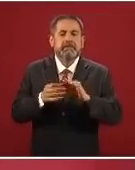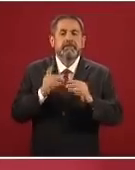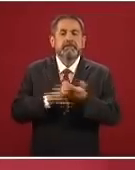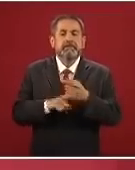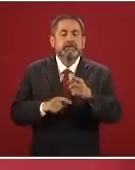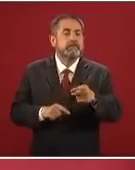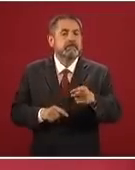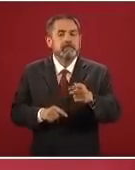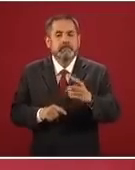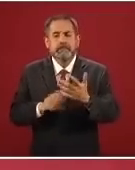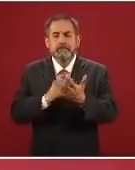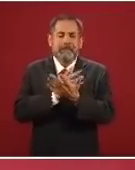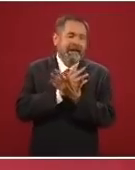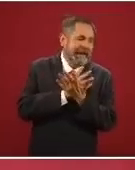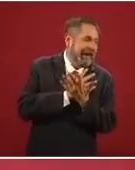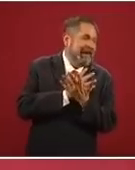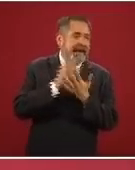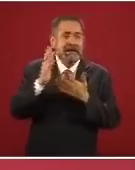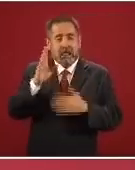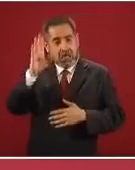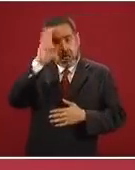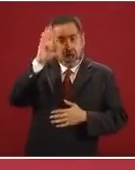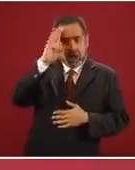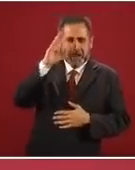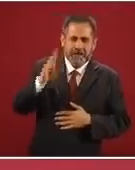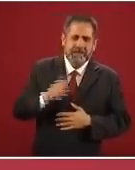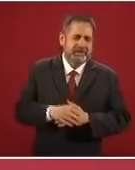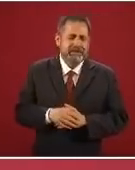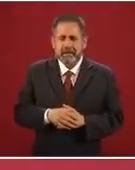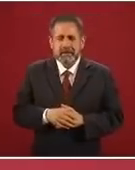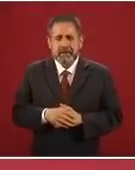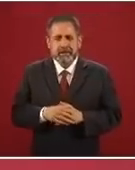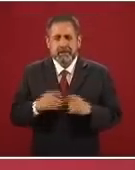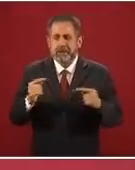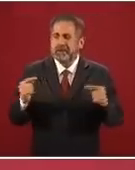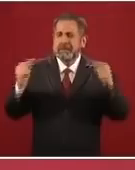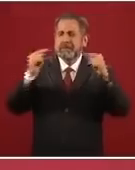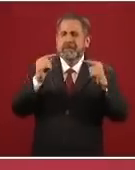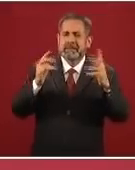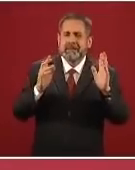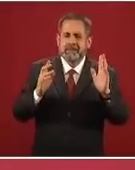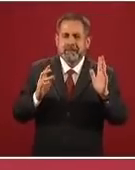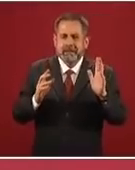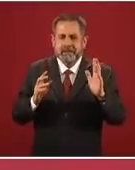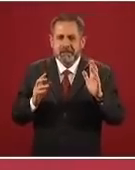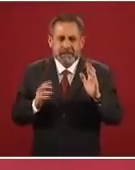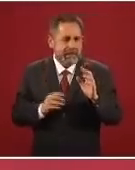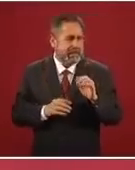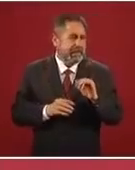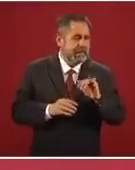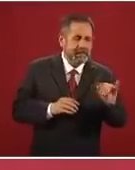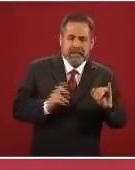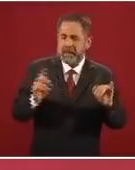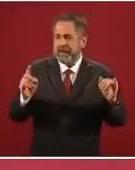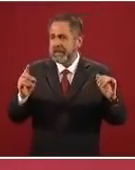los extremos se juntan, se tocan, la extrema izquierda y la extrema